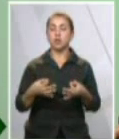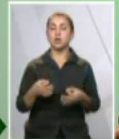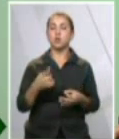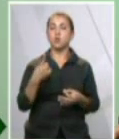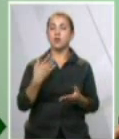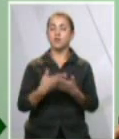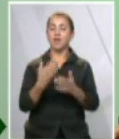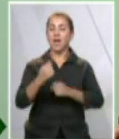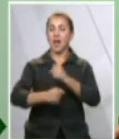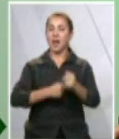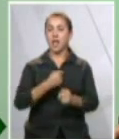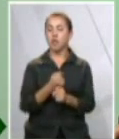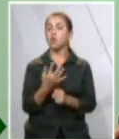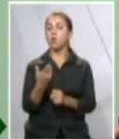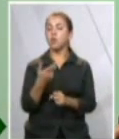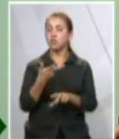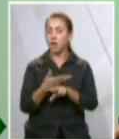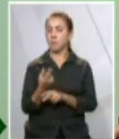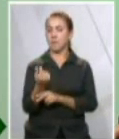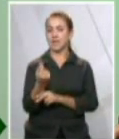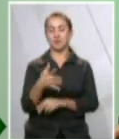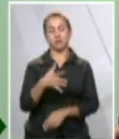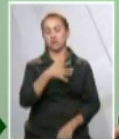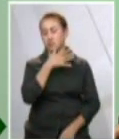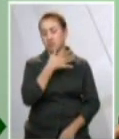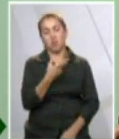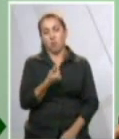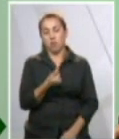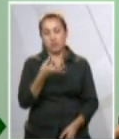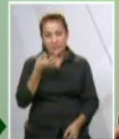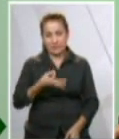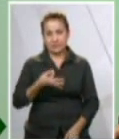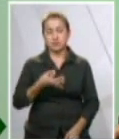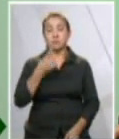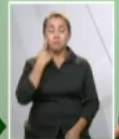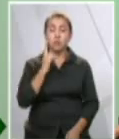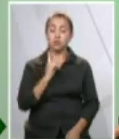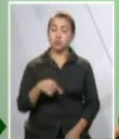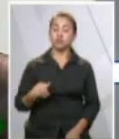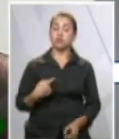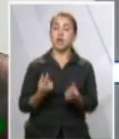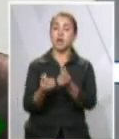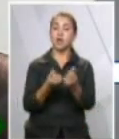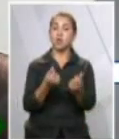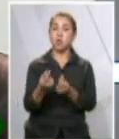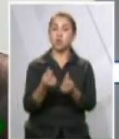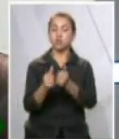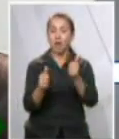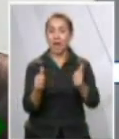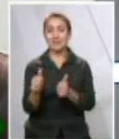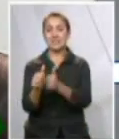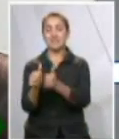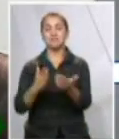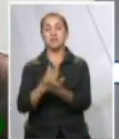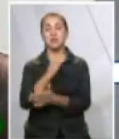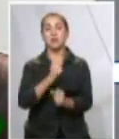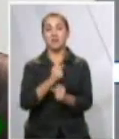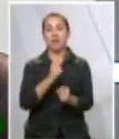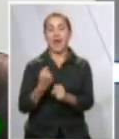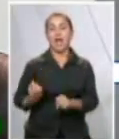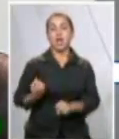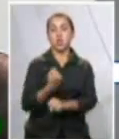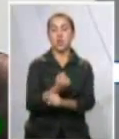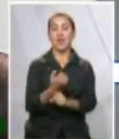año? No tengo el dato exacto de cuánto, porque nosotros en recursos de asistencia trabajamos con las